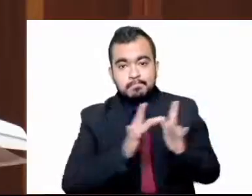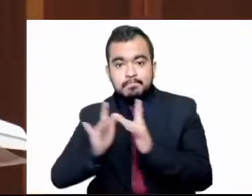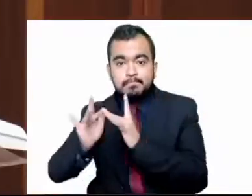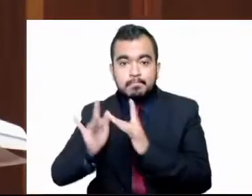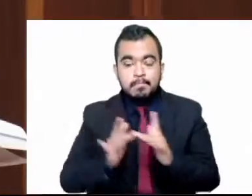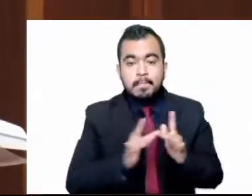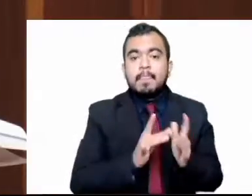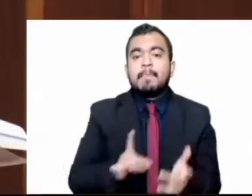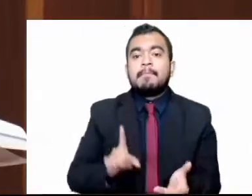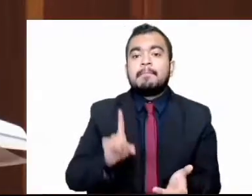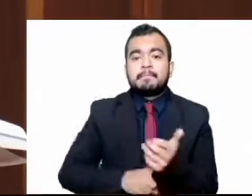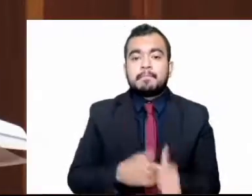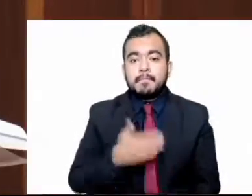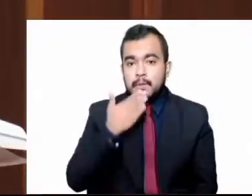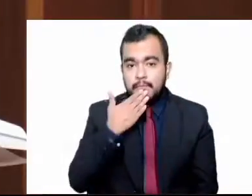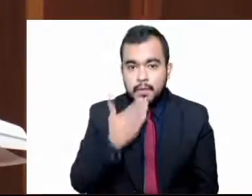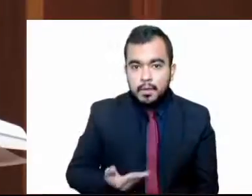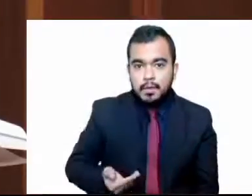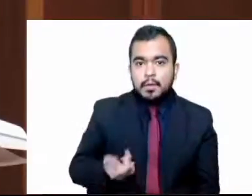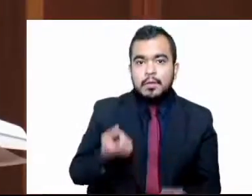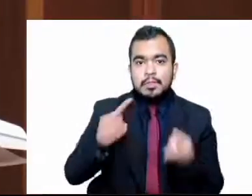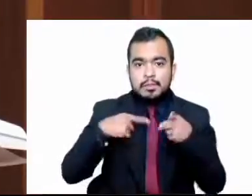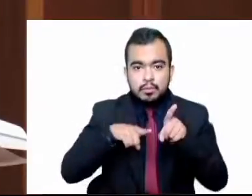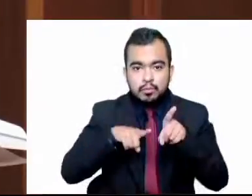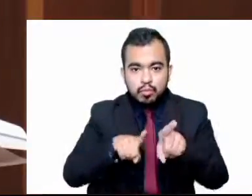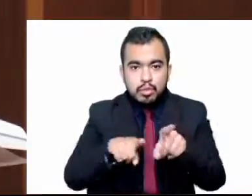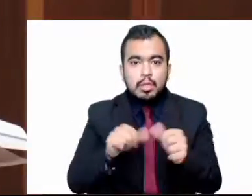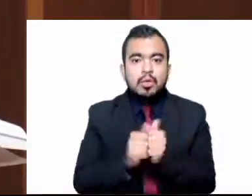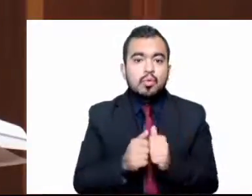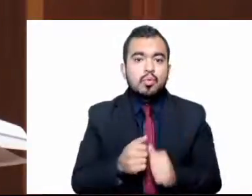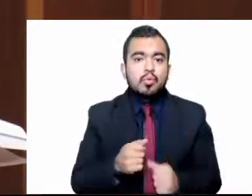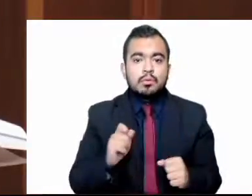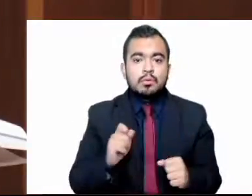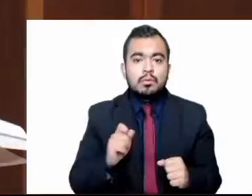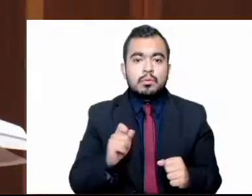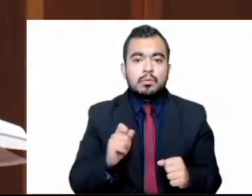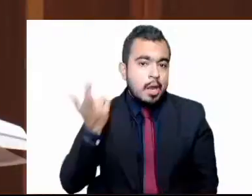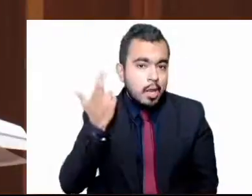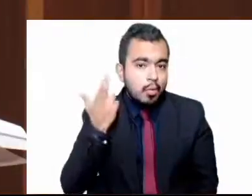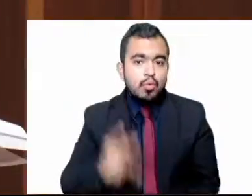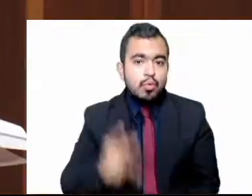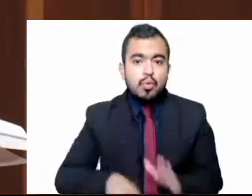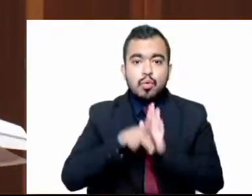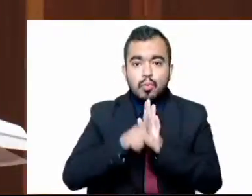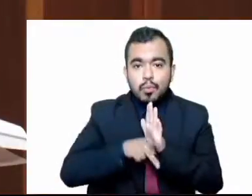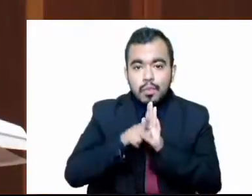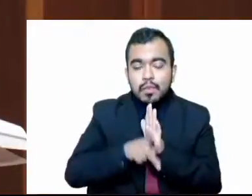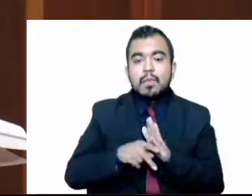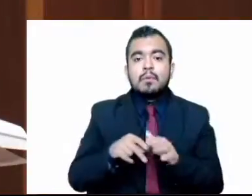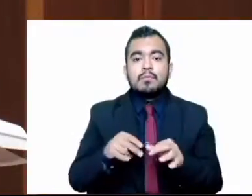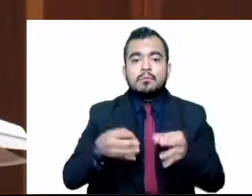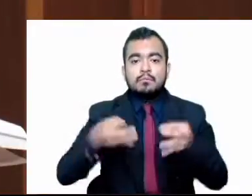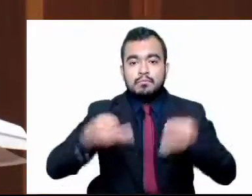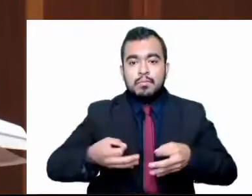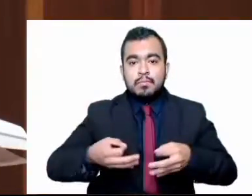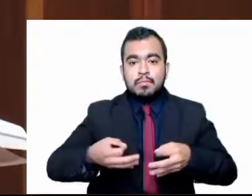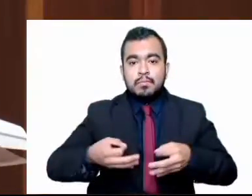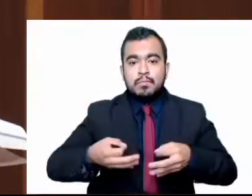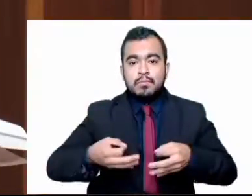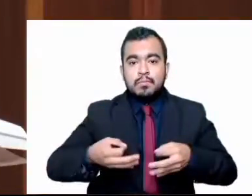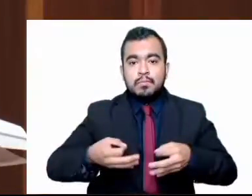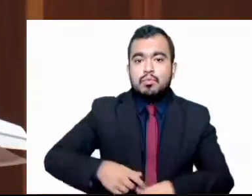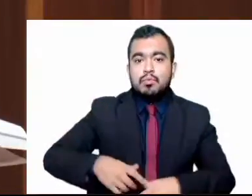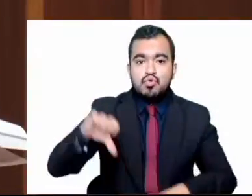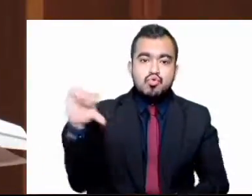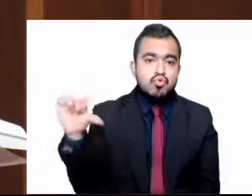y simultánea, con la transmisión de audio, video, datos e información en tiempo real, mediante la utilización de